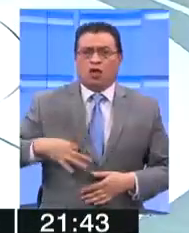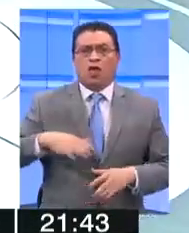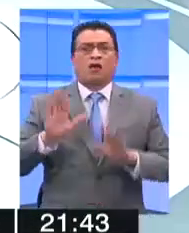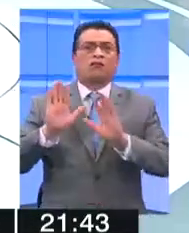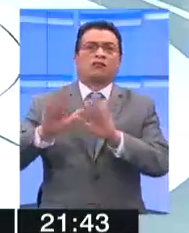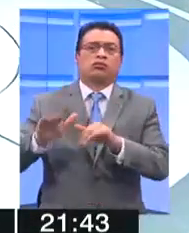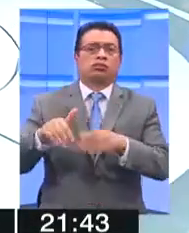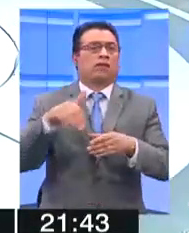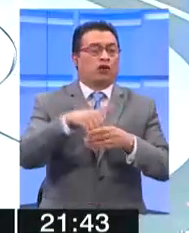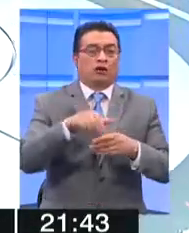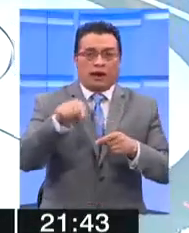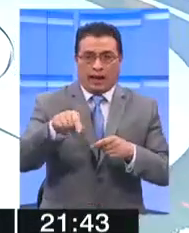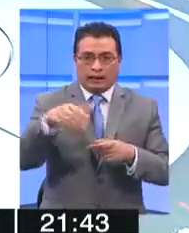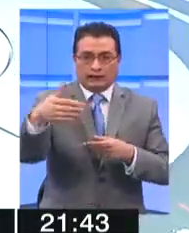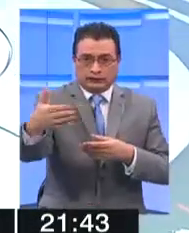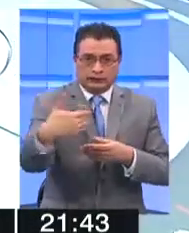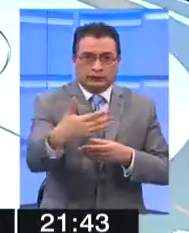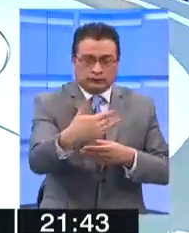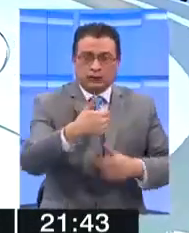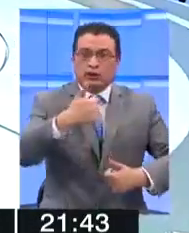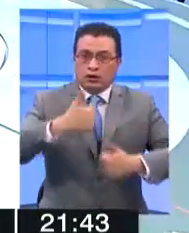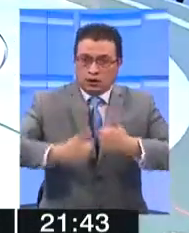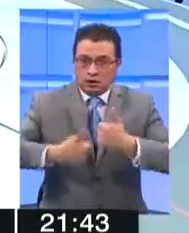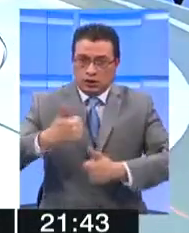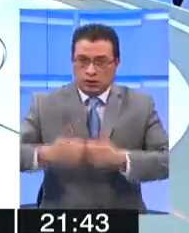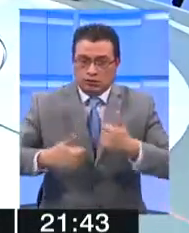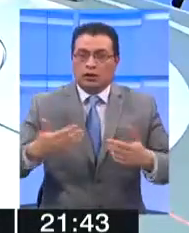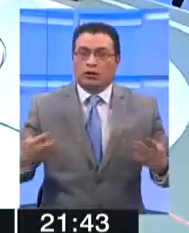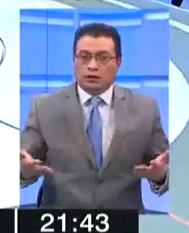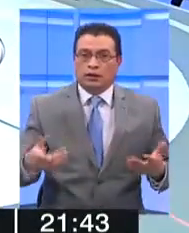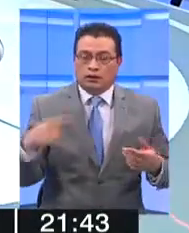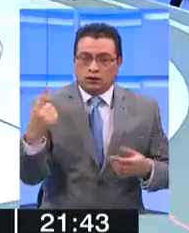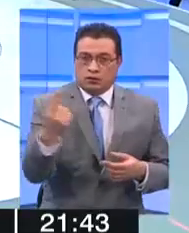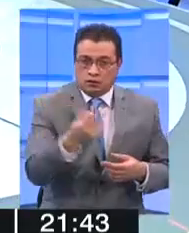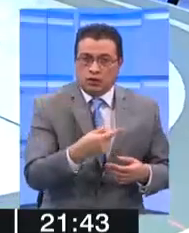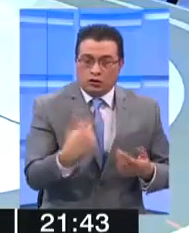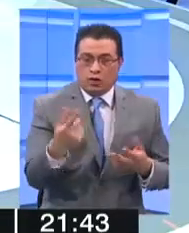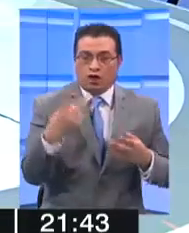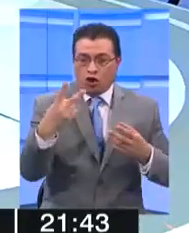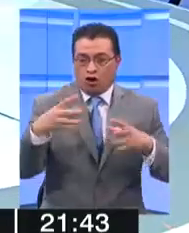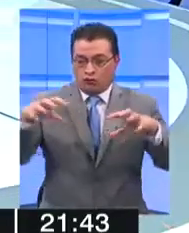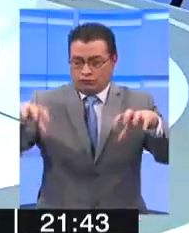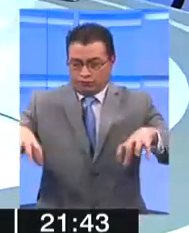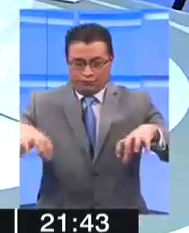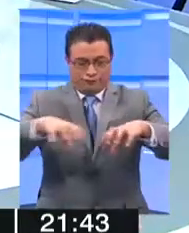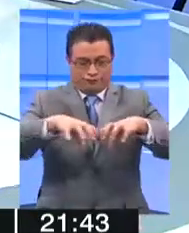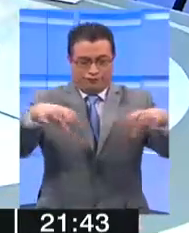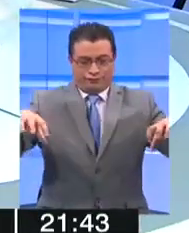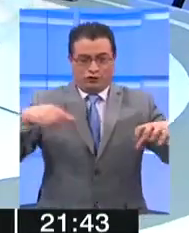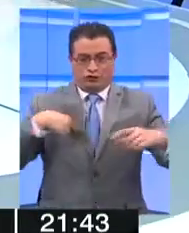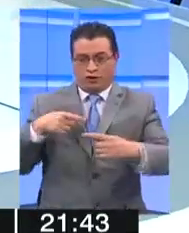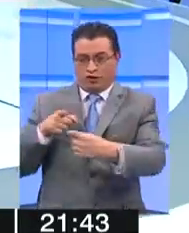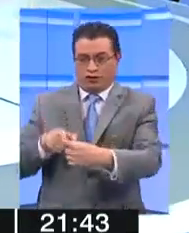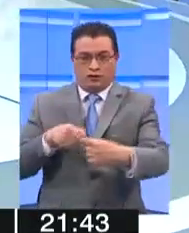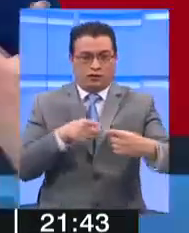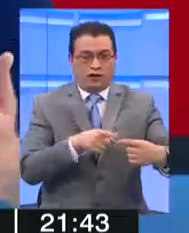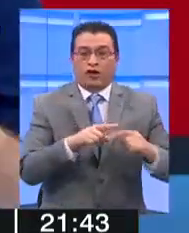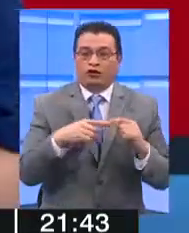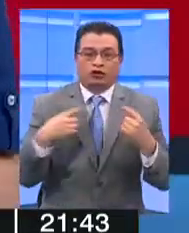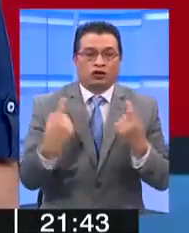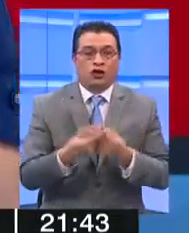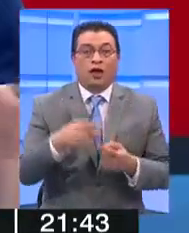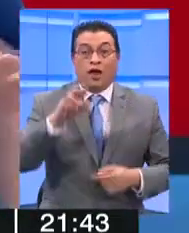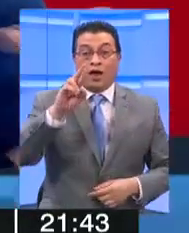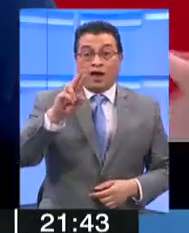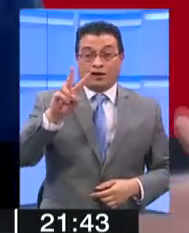por supuesto. Y eso nos toca competir, y nos toca competir con las dos conglomerados tradicionales como un todo. Incluso a RD le